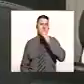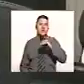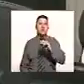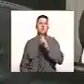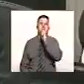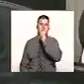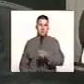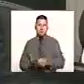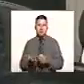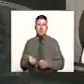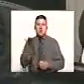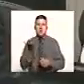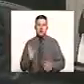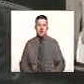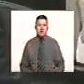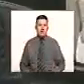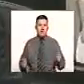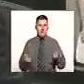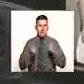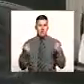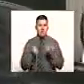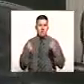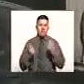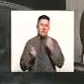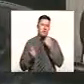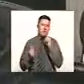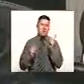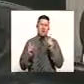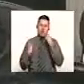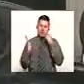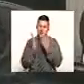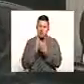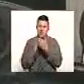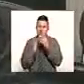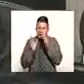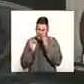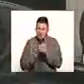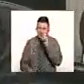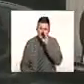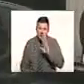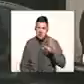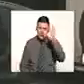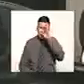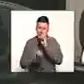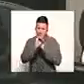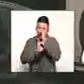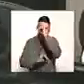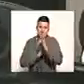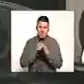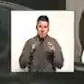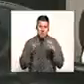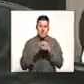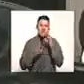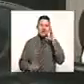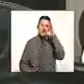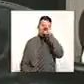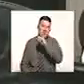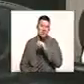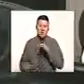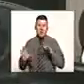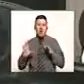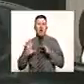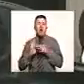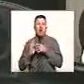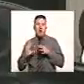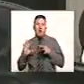azucaradas. Publicidad que pretende desmentir la evidencia científica nacional e internacional del evidente vínculo